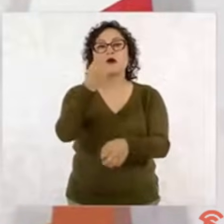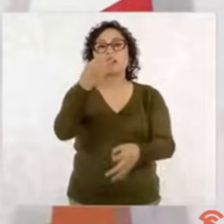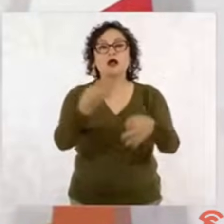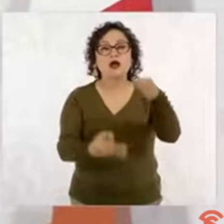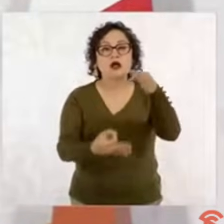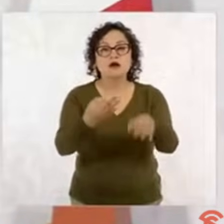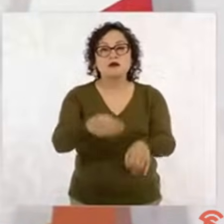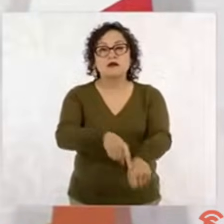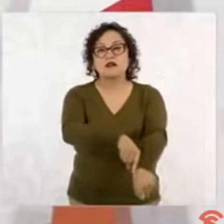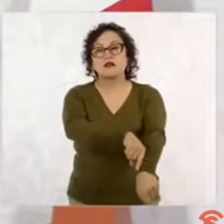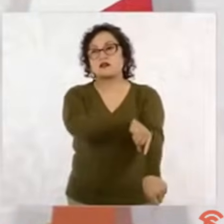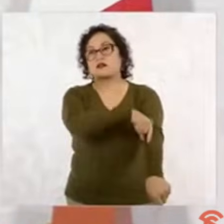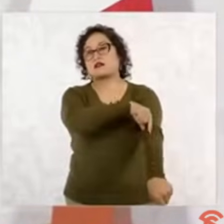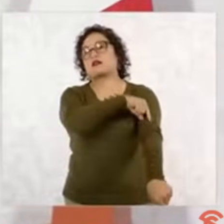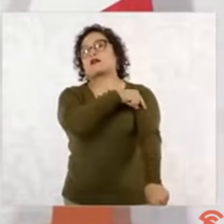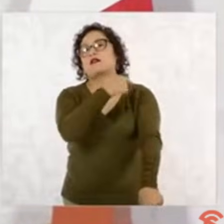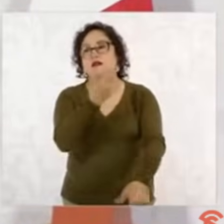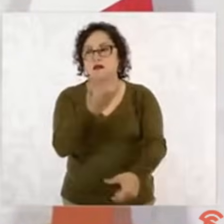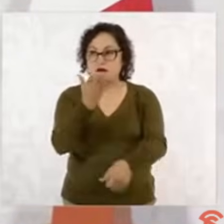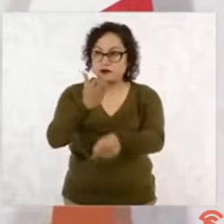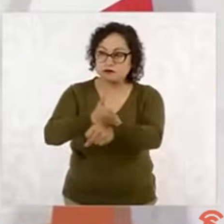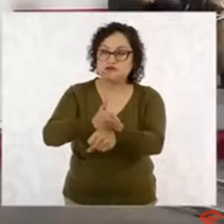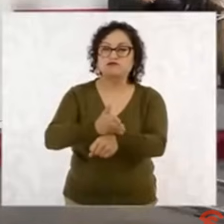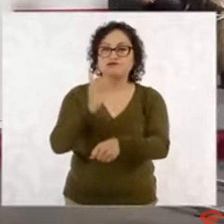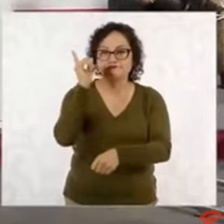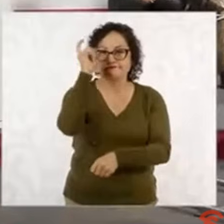las sanciones para inhibir esta conducta. Adelante.